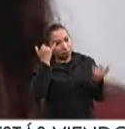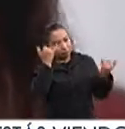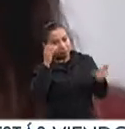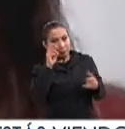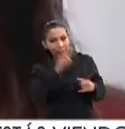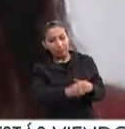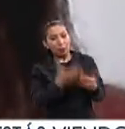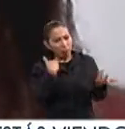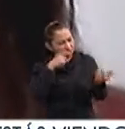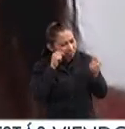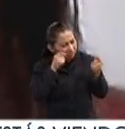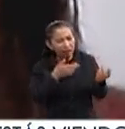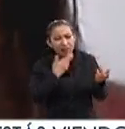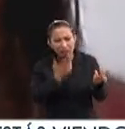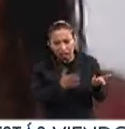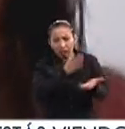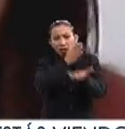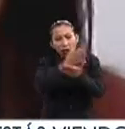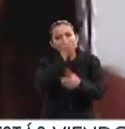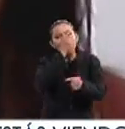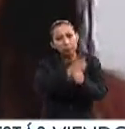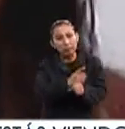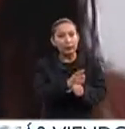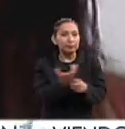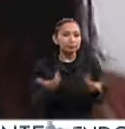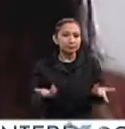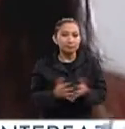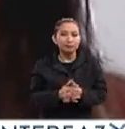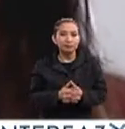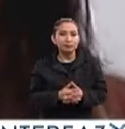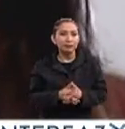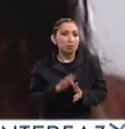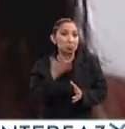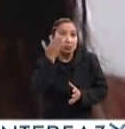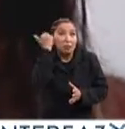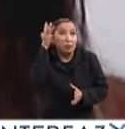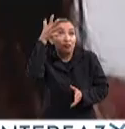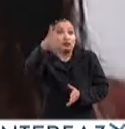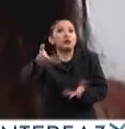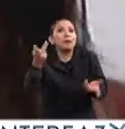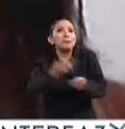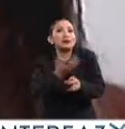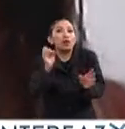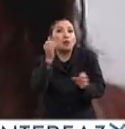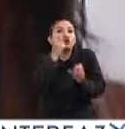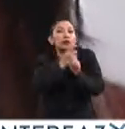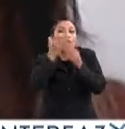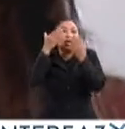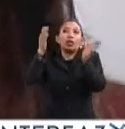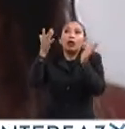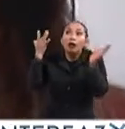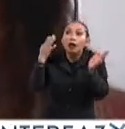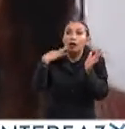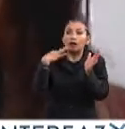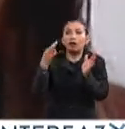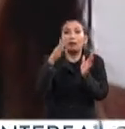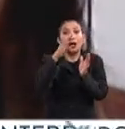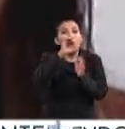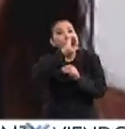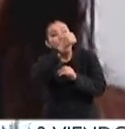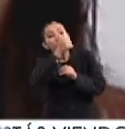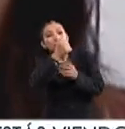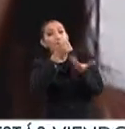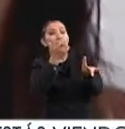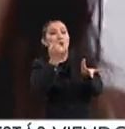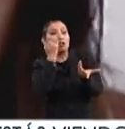como atreverse a la oportunidad y pues, uno nunca sabe las oportunidades que a lo mejor no solamente la beca, sino ya